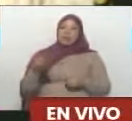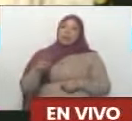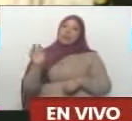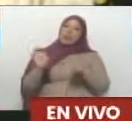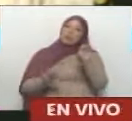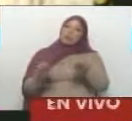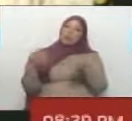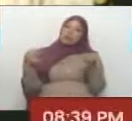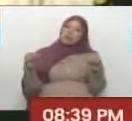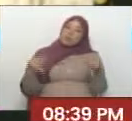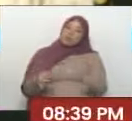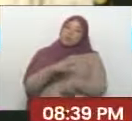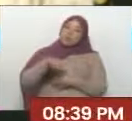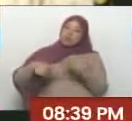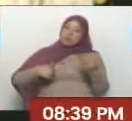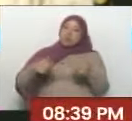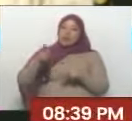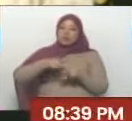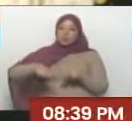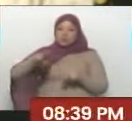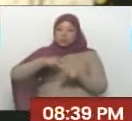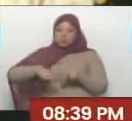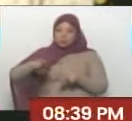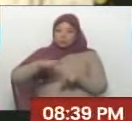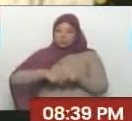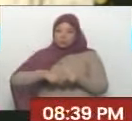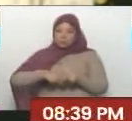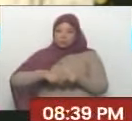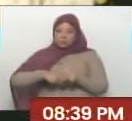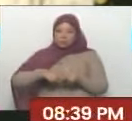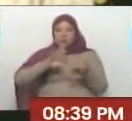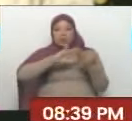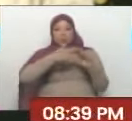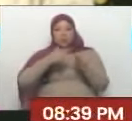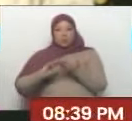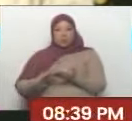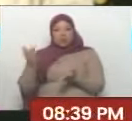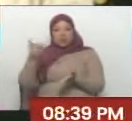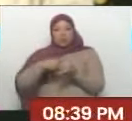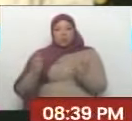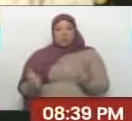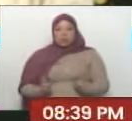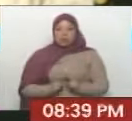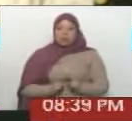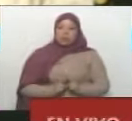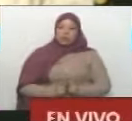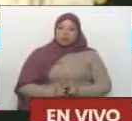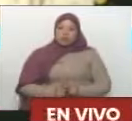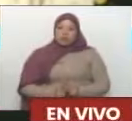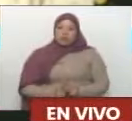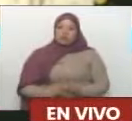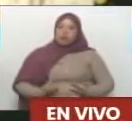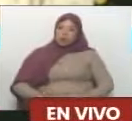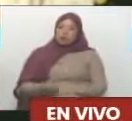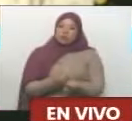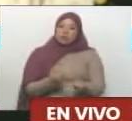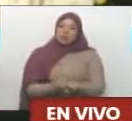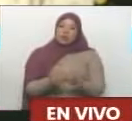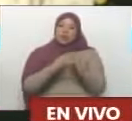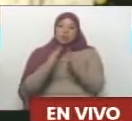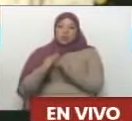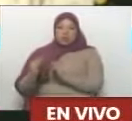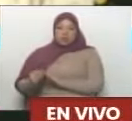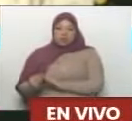espacio cotidiano de nuestros niños y niñas, que son las comunidades donde se encuentran, nuestras bases de misiones, nuestras